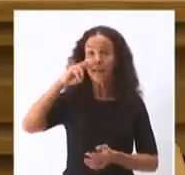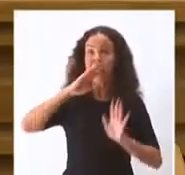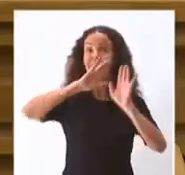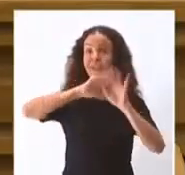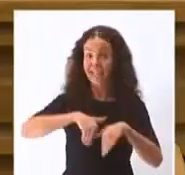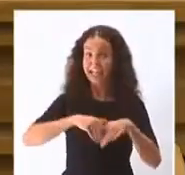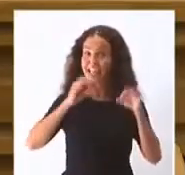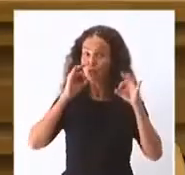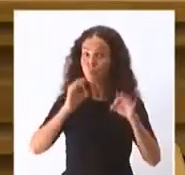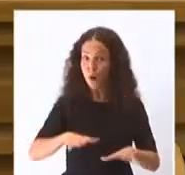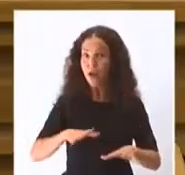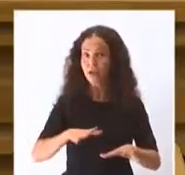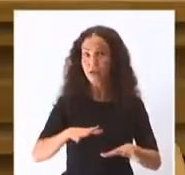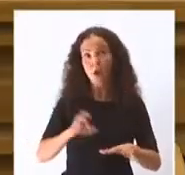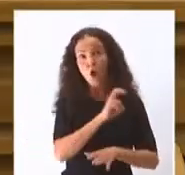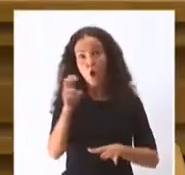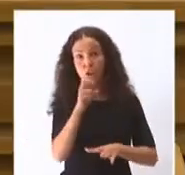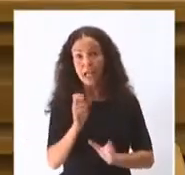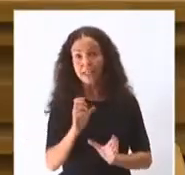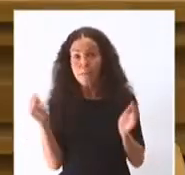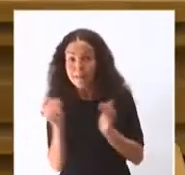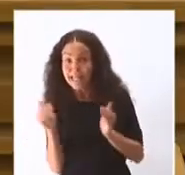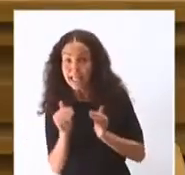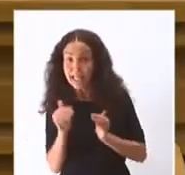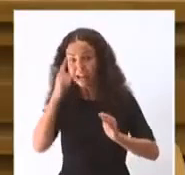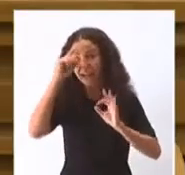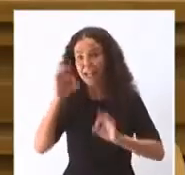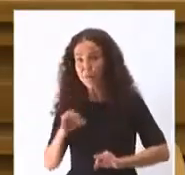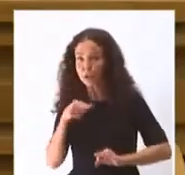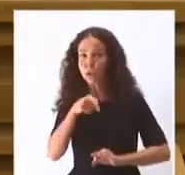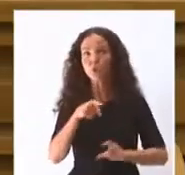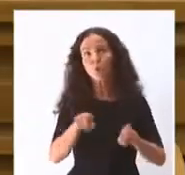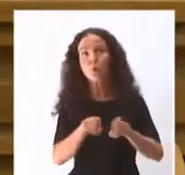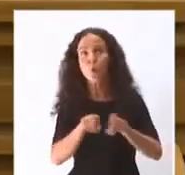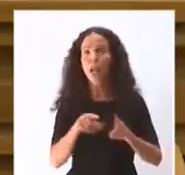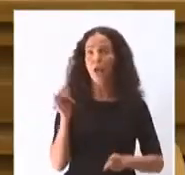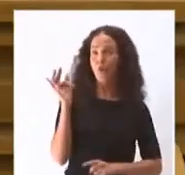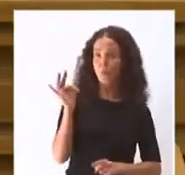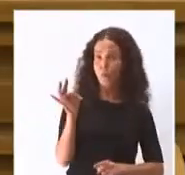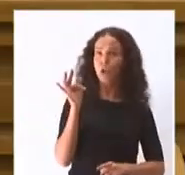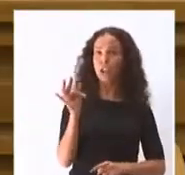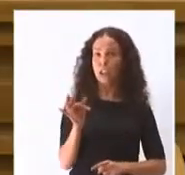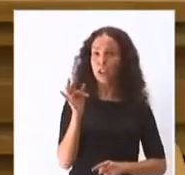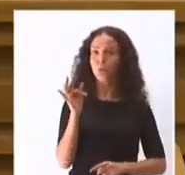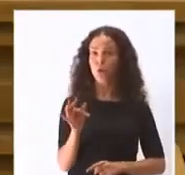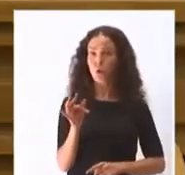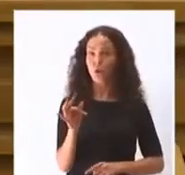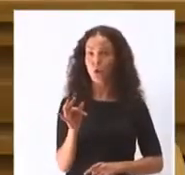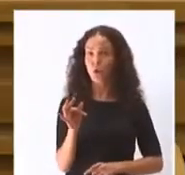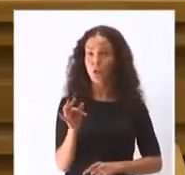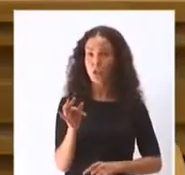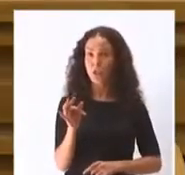ya bien otras más pequeñas creemos que será como una mancha de aceite en positivo bueno aquí el aceite es positivo somos grandes